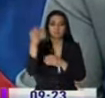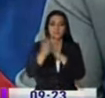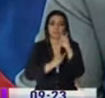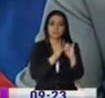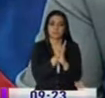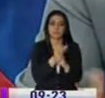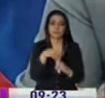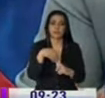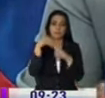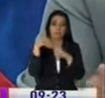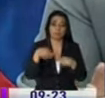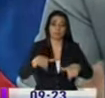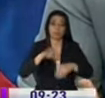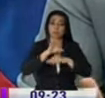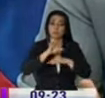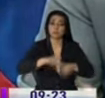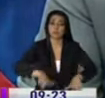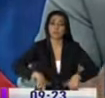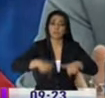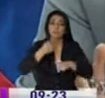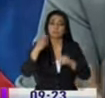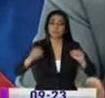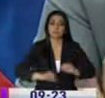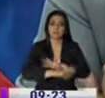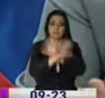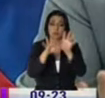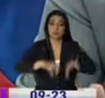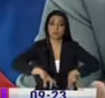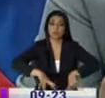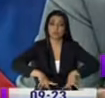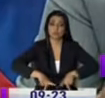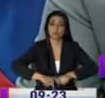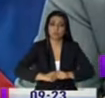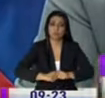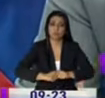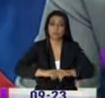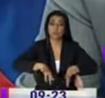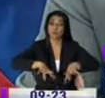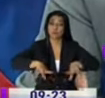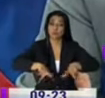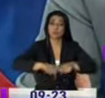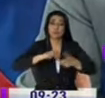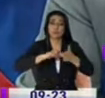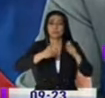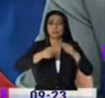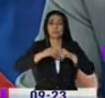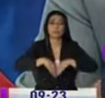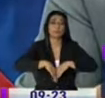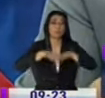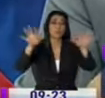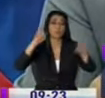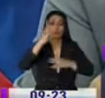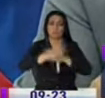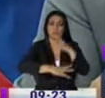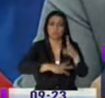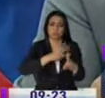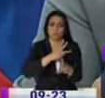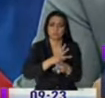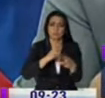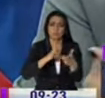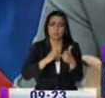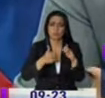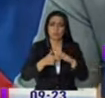Ecuador y el presidente Moreno lo ha dicho con claridad. La corrupción es un flagelo que supera las fronteras nacionales.